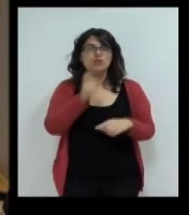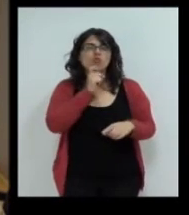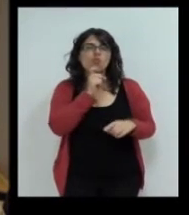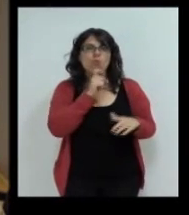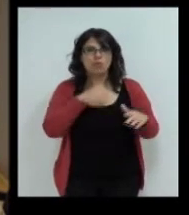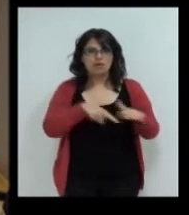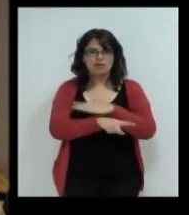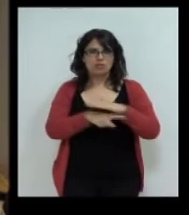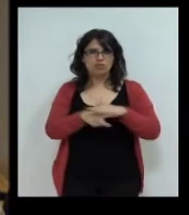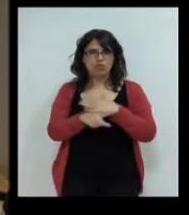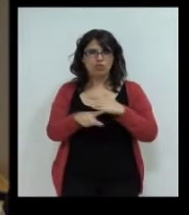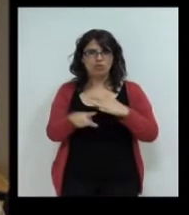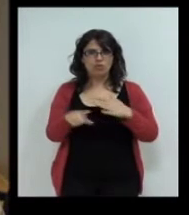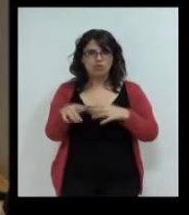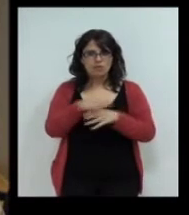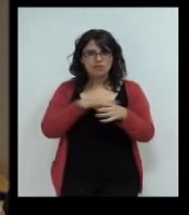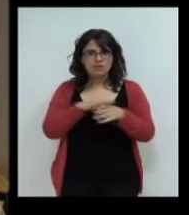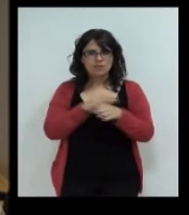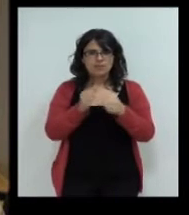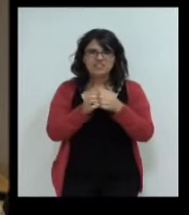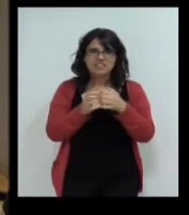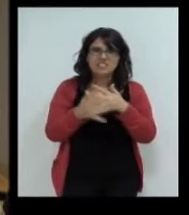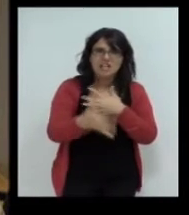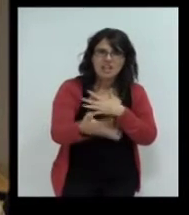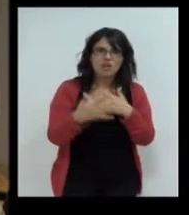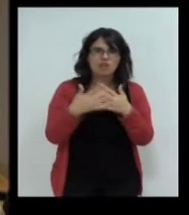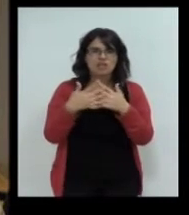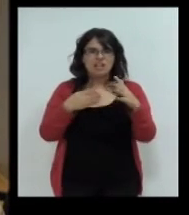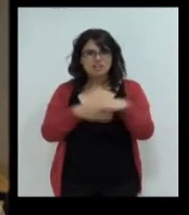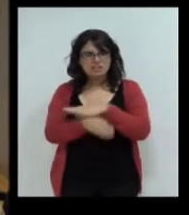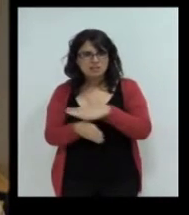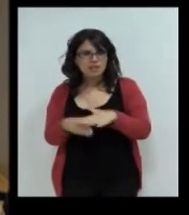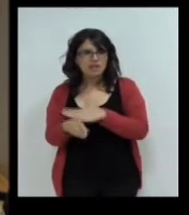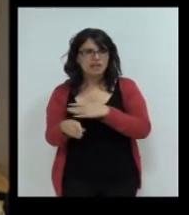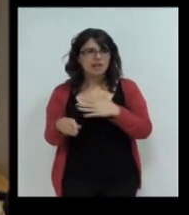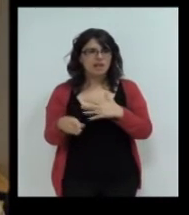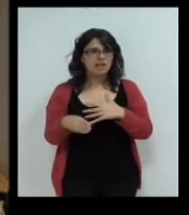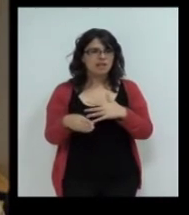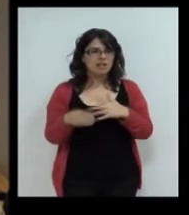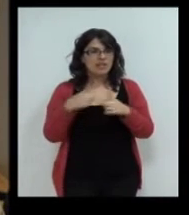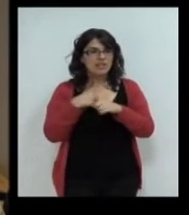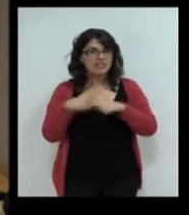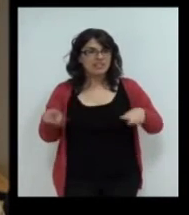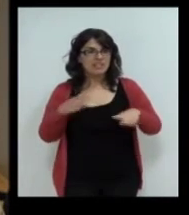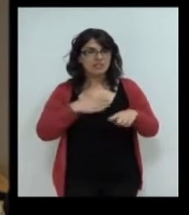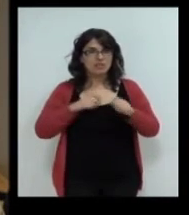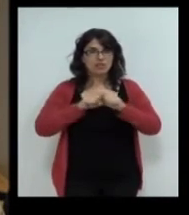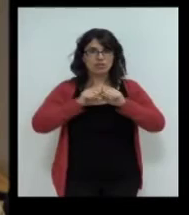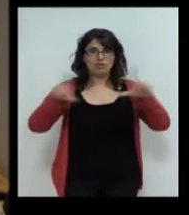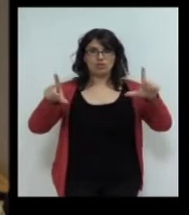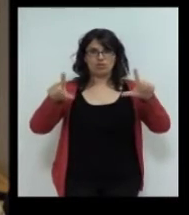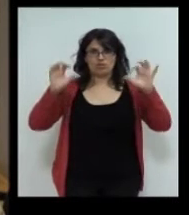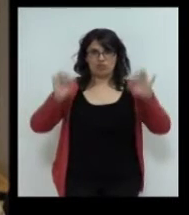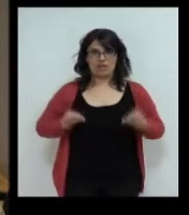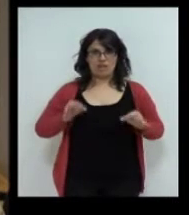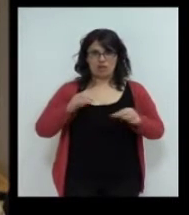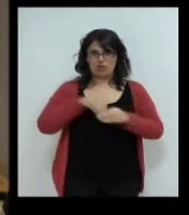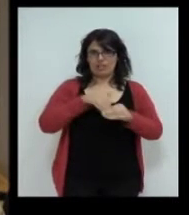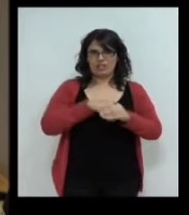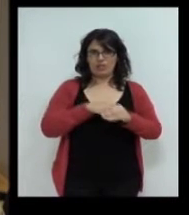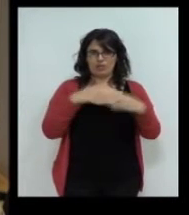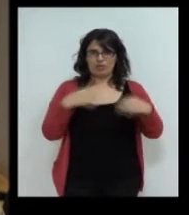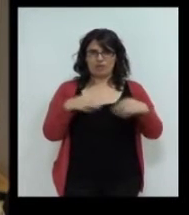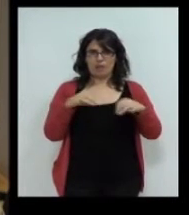gestionar todo ese mundo de ficheros de accesibilidad distintos al fichero en sí mismo que tenemos que emitir y hacerlo